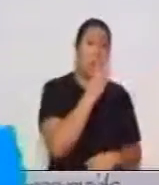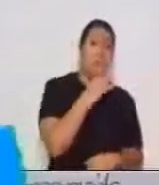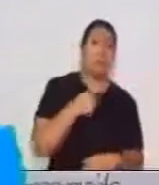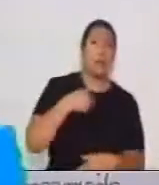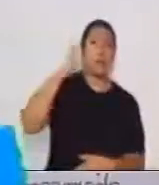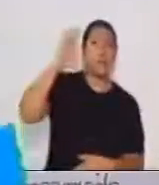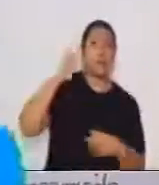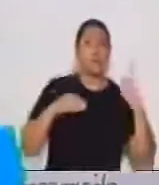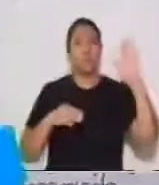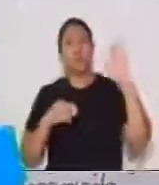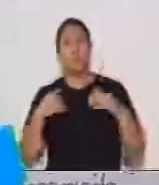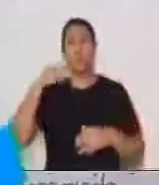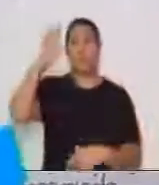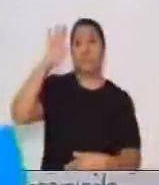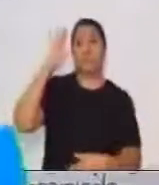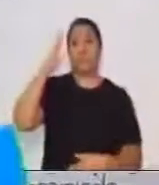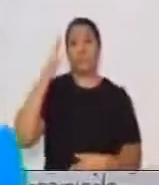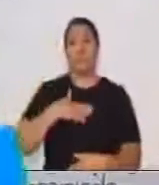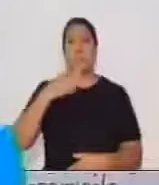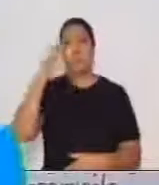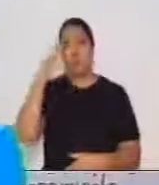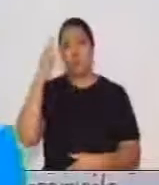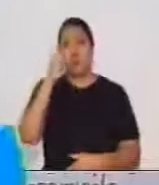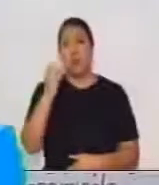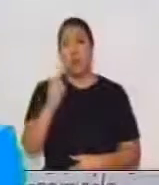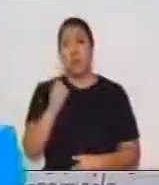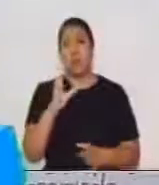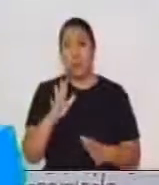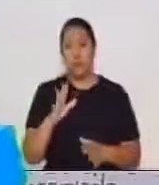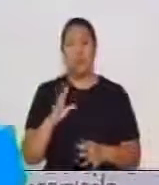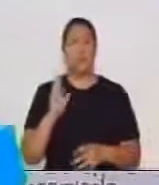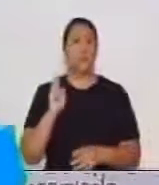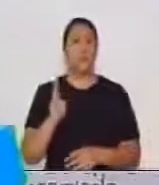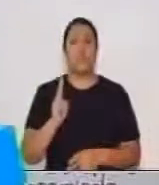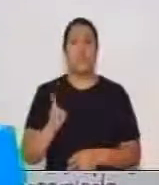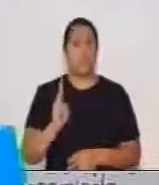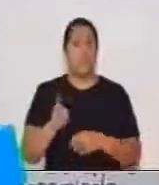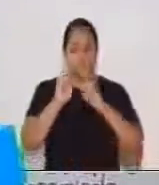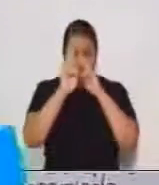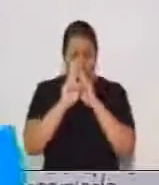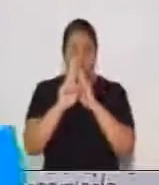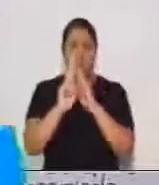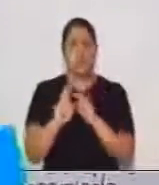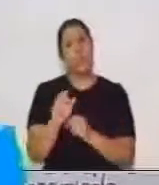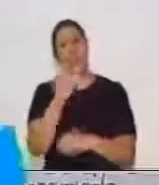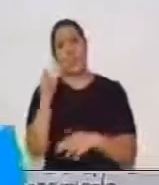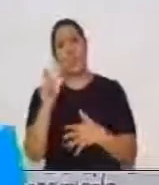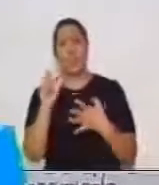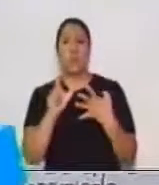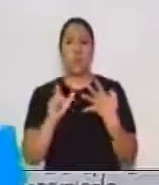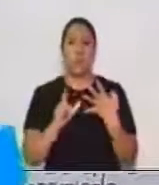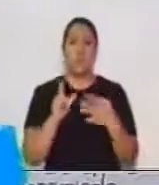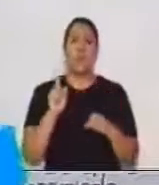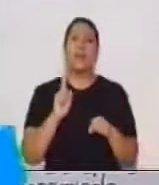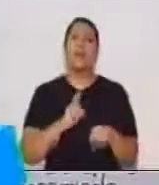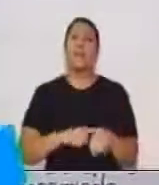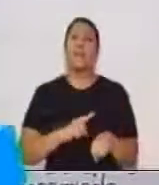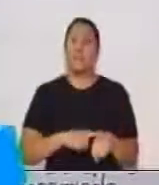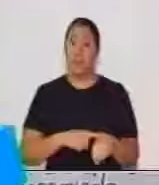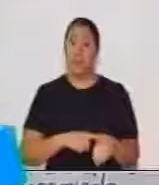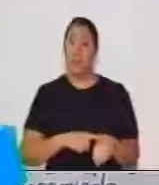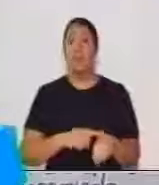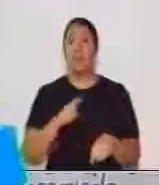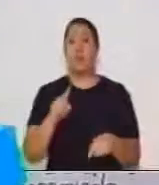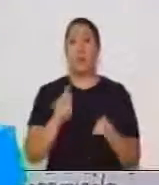manera que otro y siempre manteniendo esa línea de respeto. Otra característica es el tiempo. En la